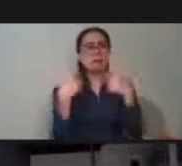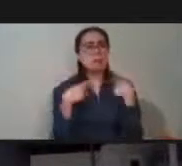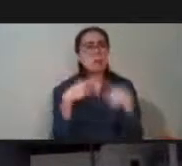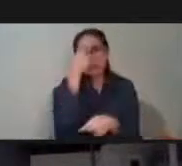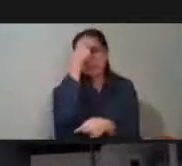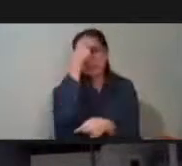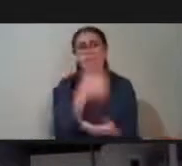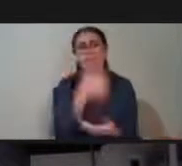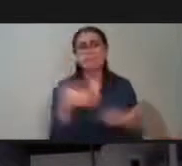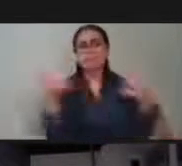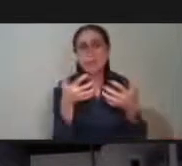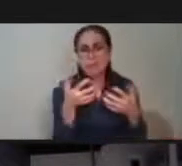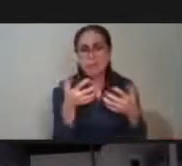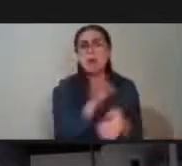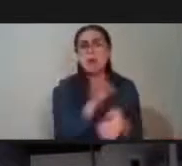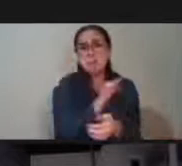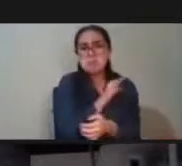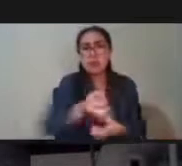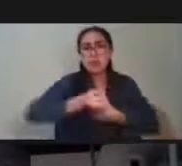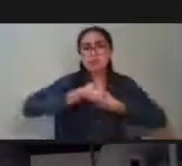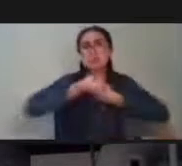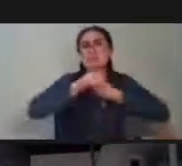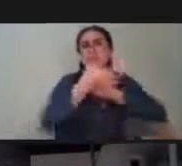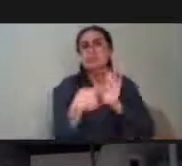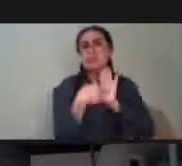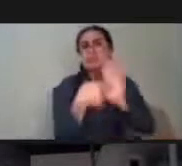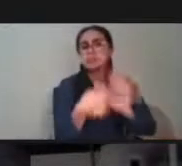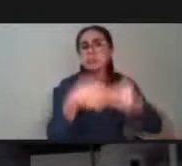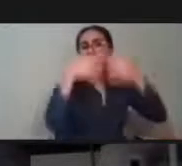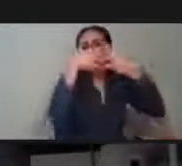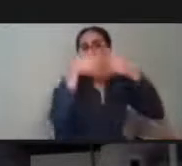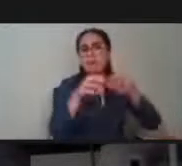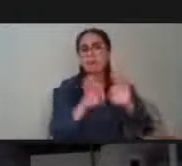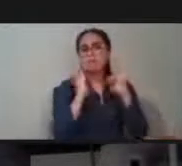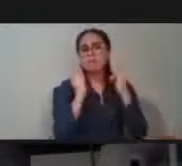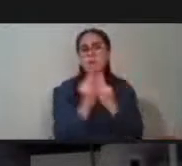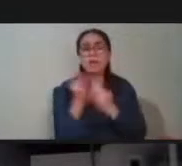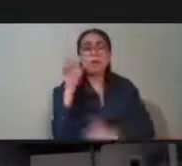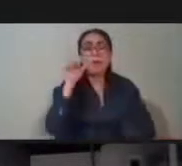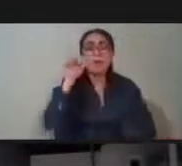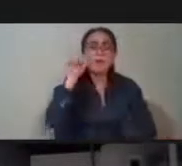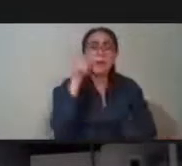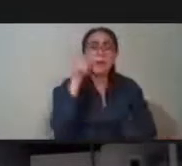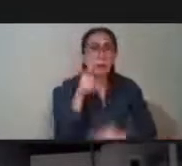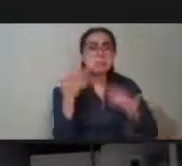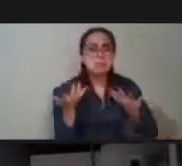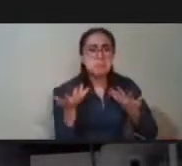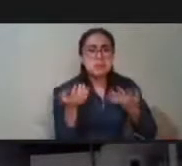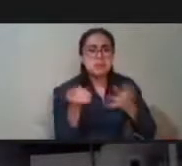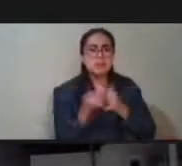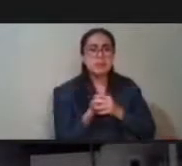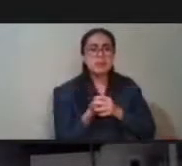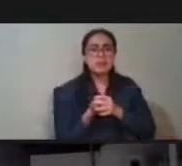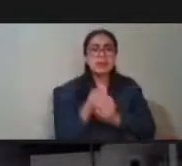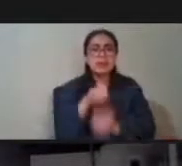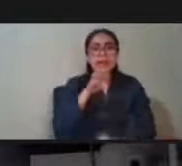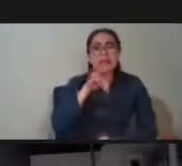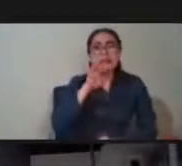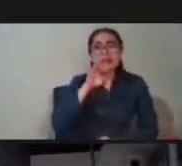¿no? Realmente magnífico, magnífico. Mañana en el diplomado vamos a poner en práctica el Will y